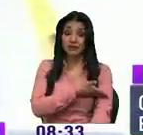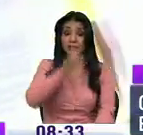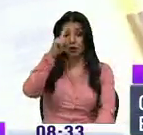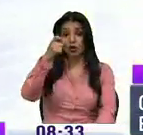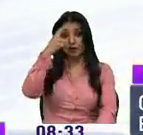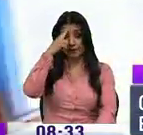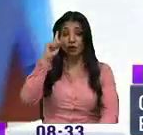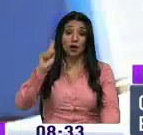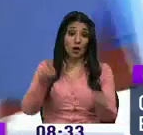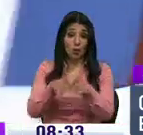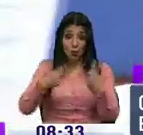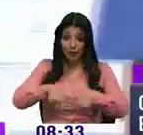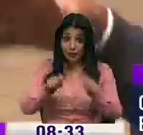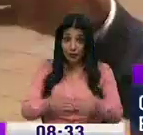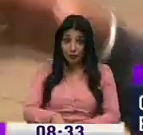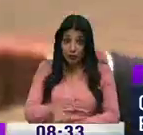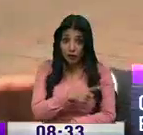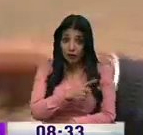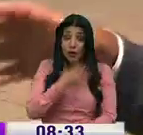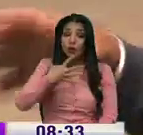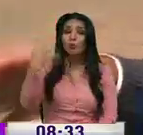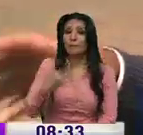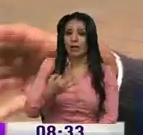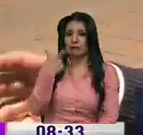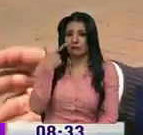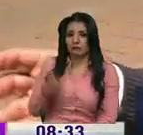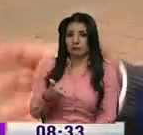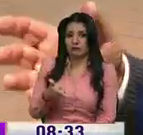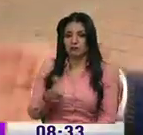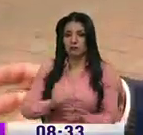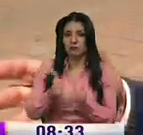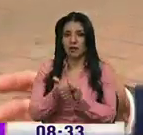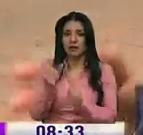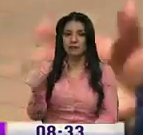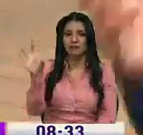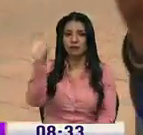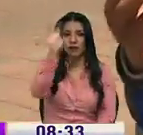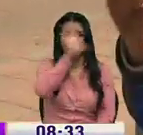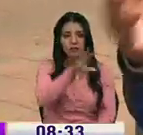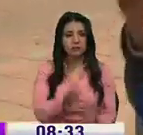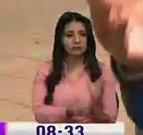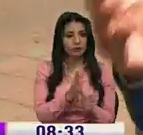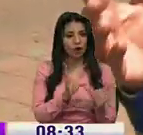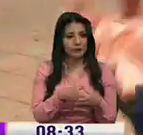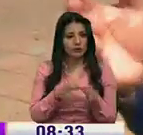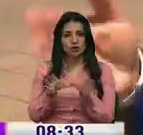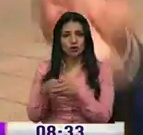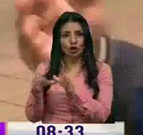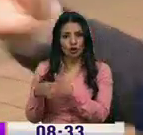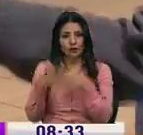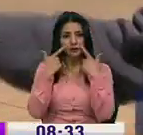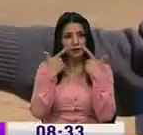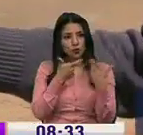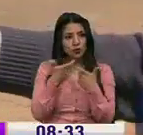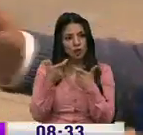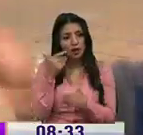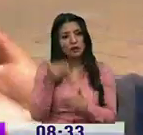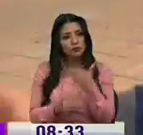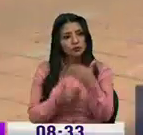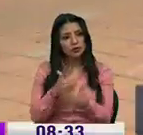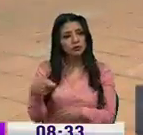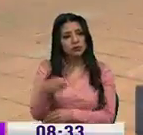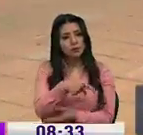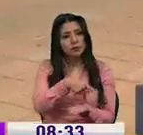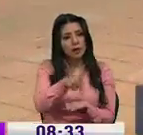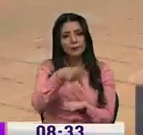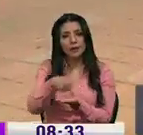acuerdo que firmaron con el gobierno. Determinando en cada provincia comisiones que establezcan como veeduría de los avances que en